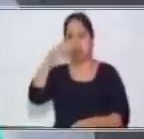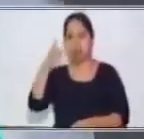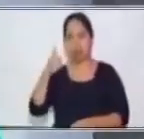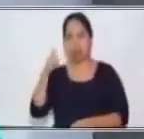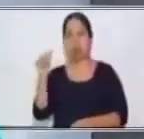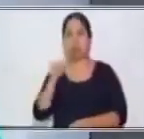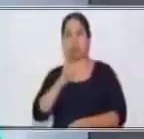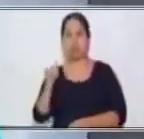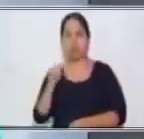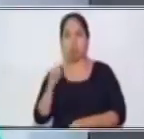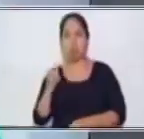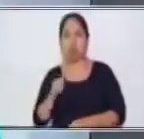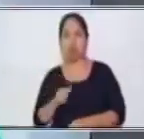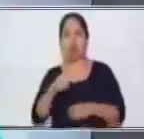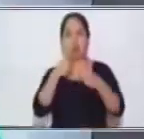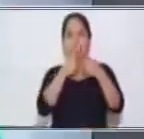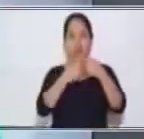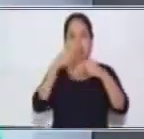x partido r.